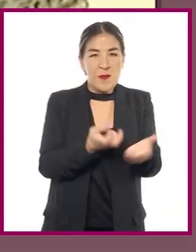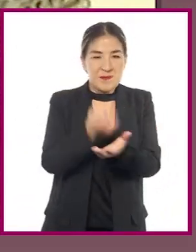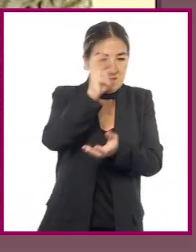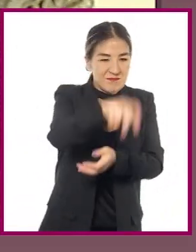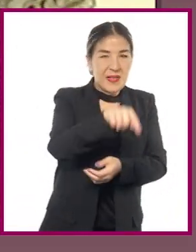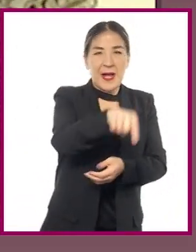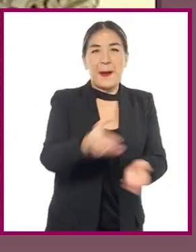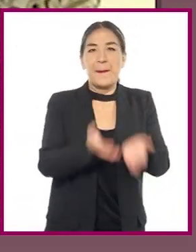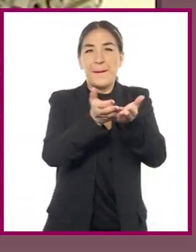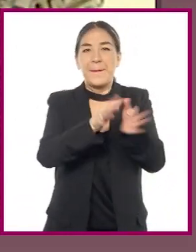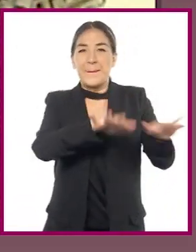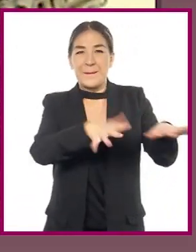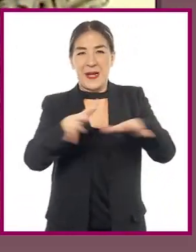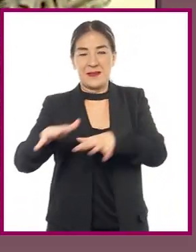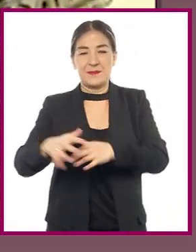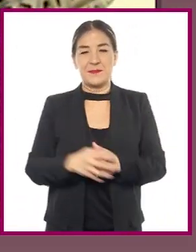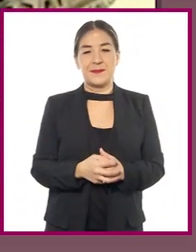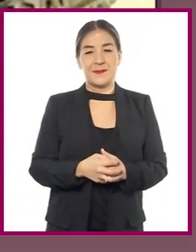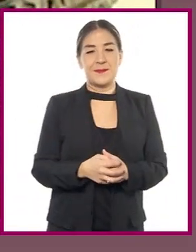mar.